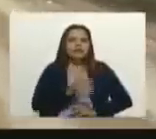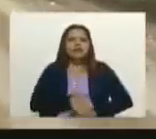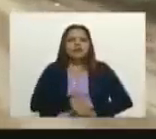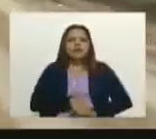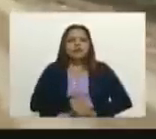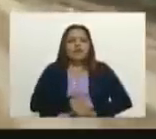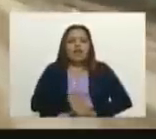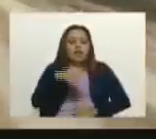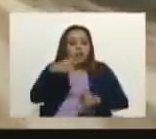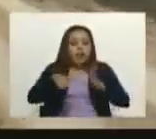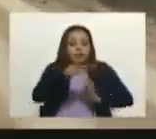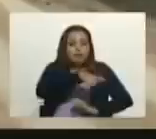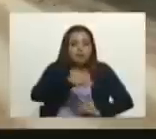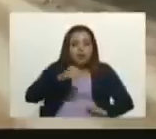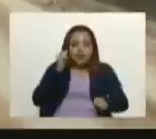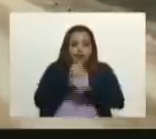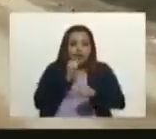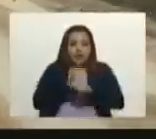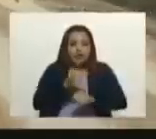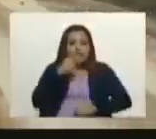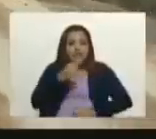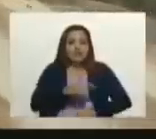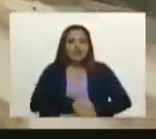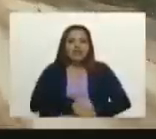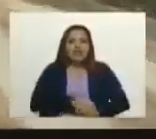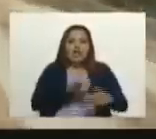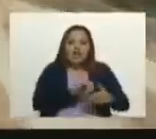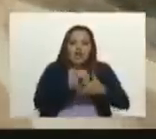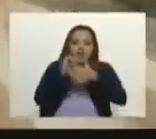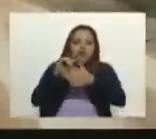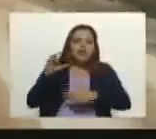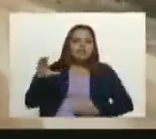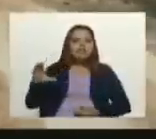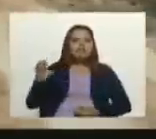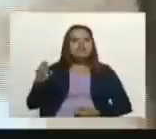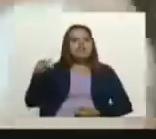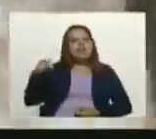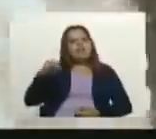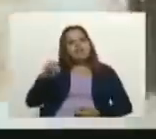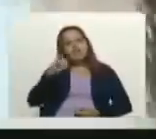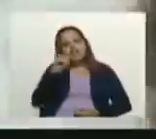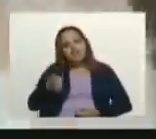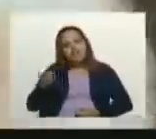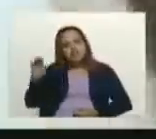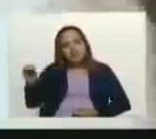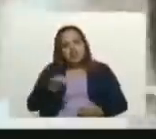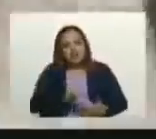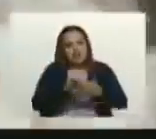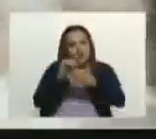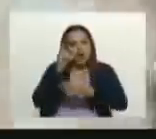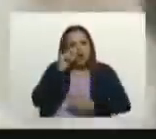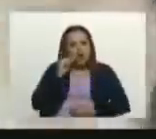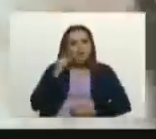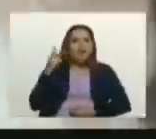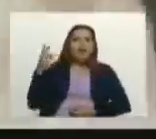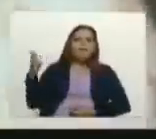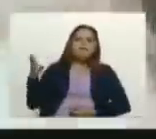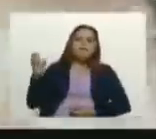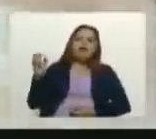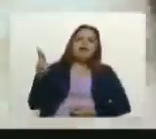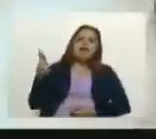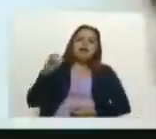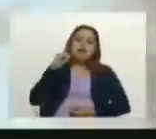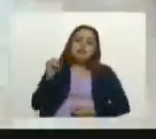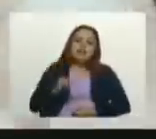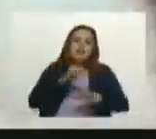de productores que lo llamamos los héroes del cenizo. Liderizado también por Manuel Pérez, la familia Carrasquero, gente